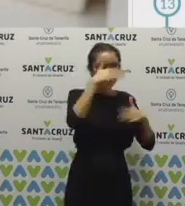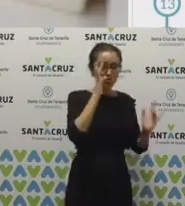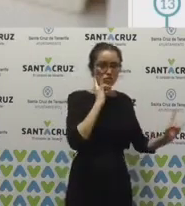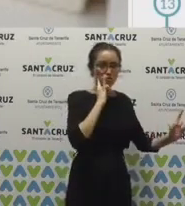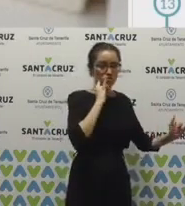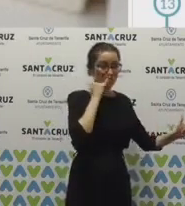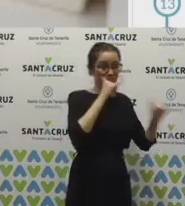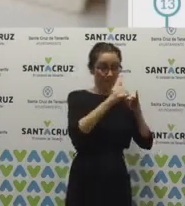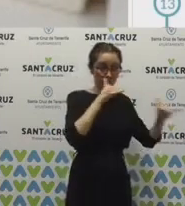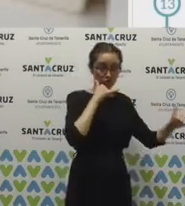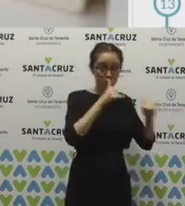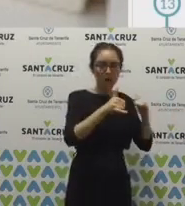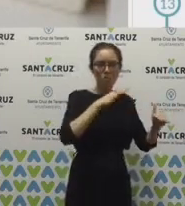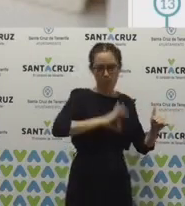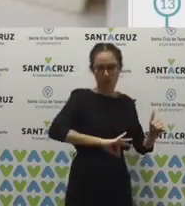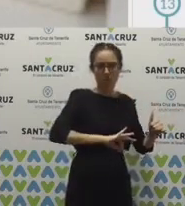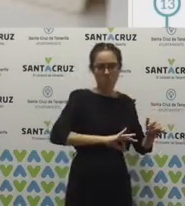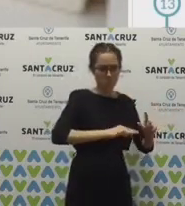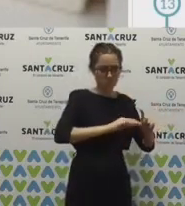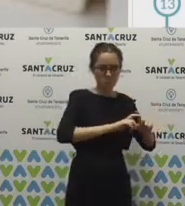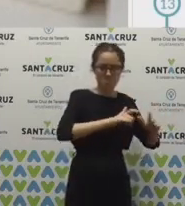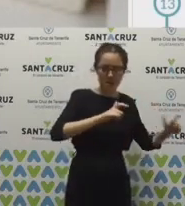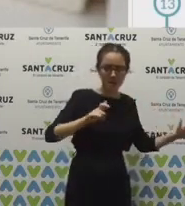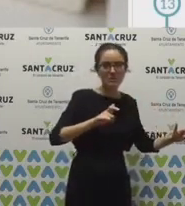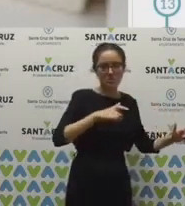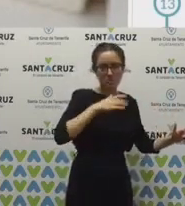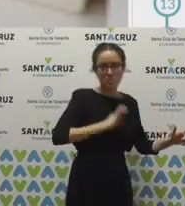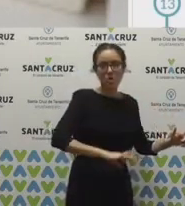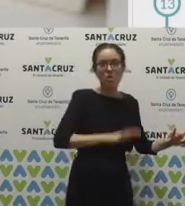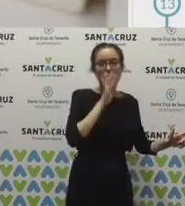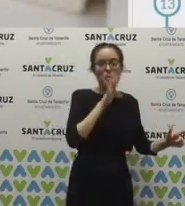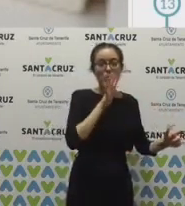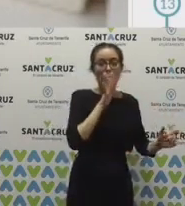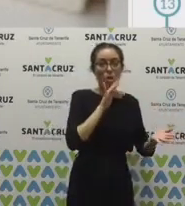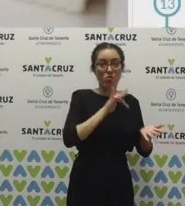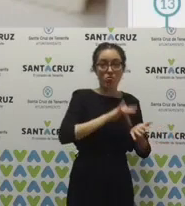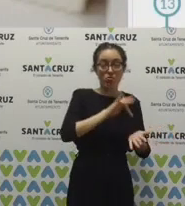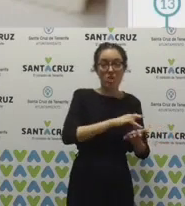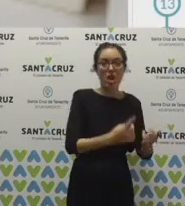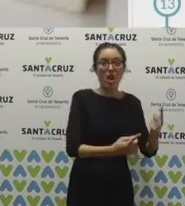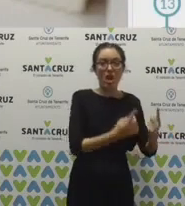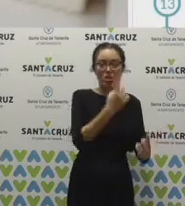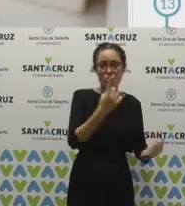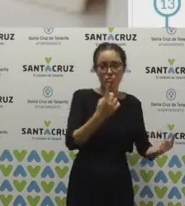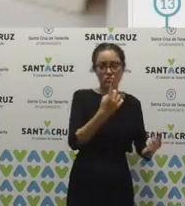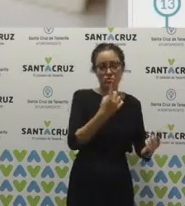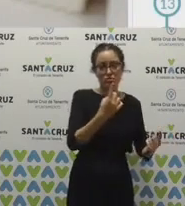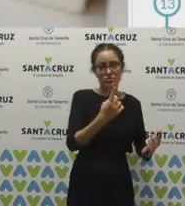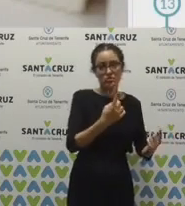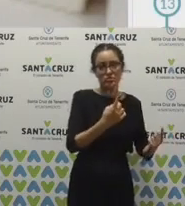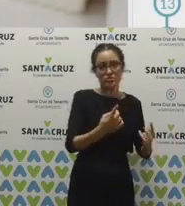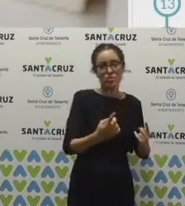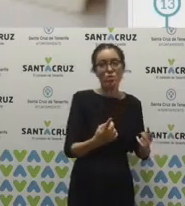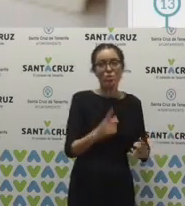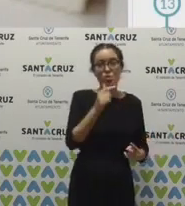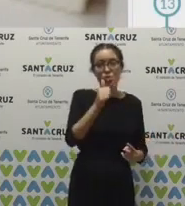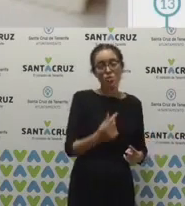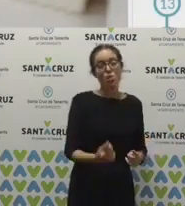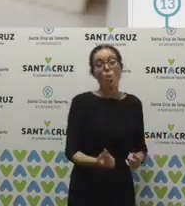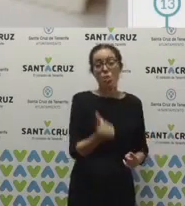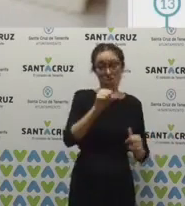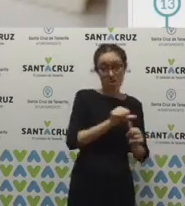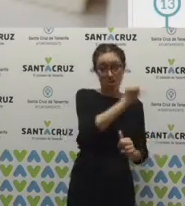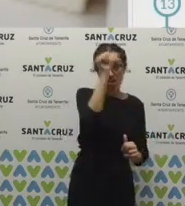seguramente también porque ha habido días en donde desgraciadamente hemos llegado a recibir hasta 600 llamadas telefónicas